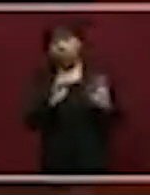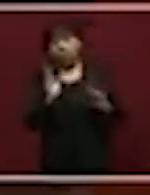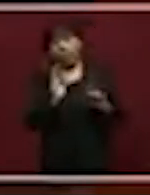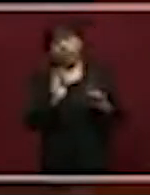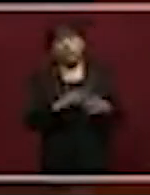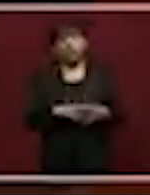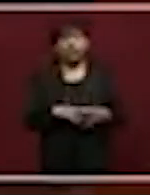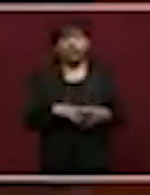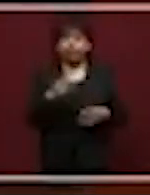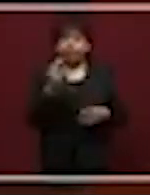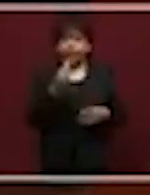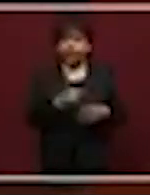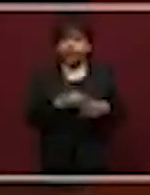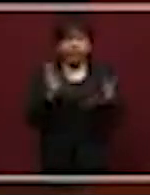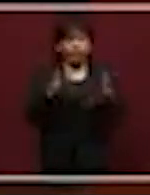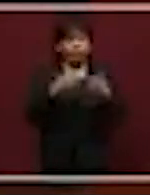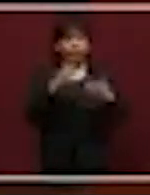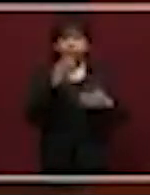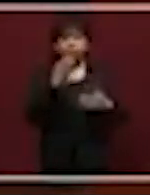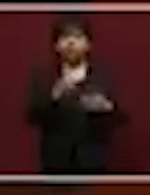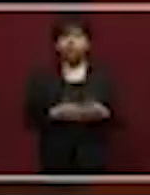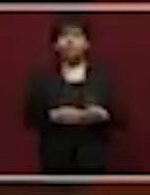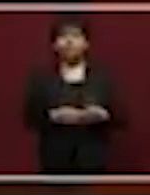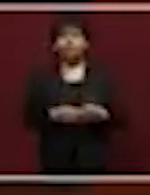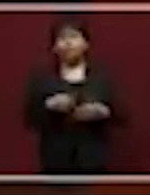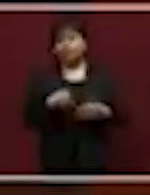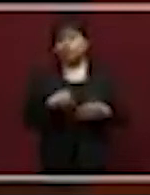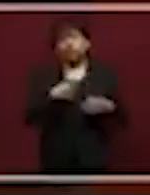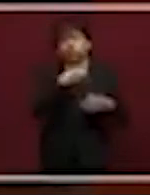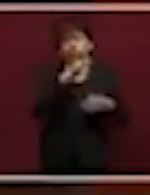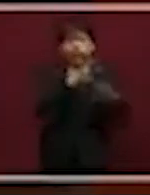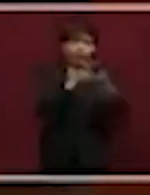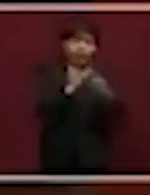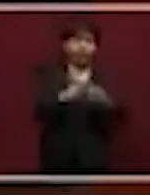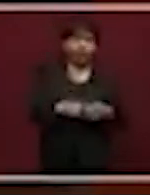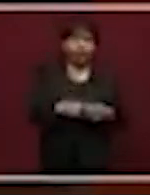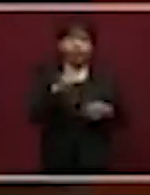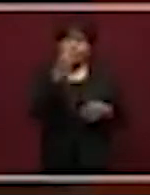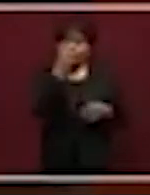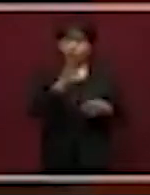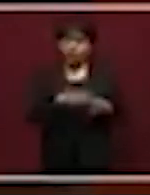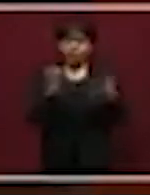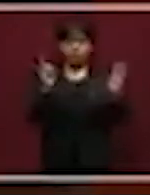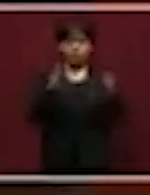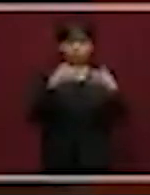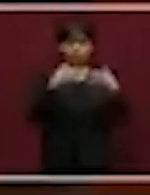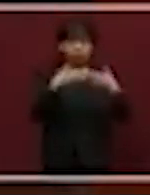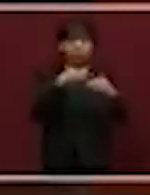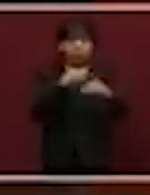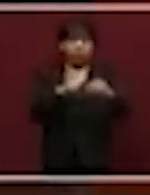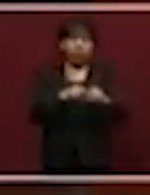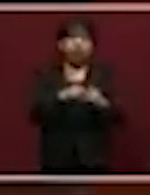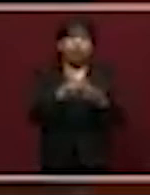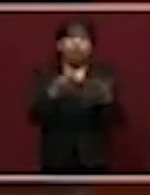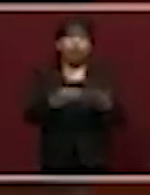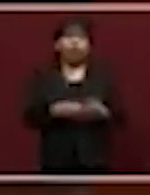pronto, si es necesario, se cierra la escuela. Quiero decirte también, Nuria, que las escuelas que han sido cerradas de manera